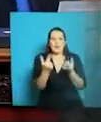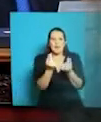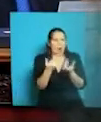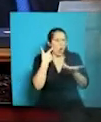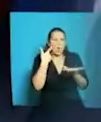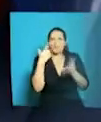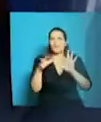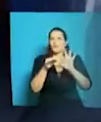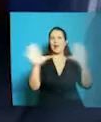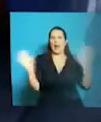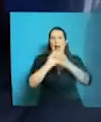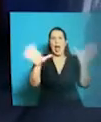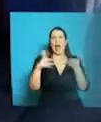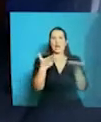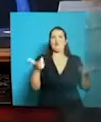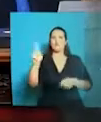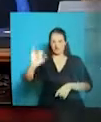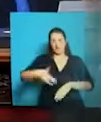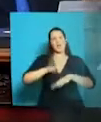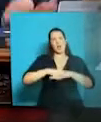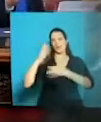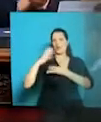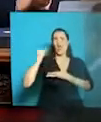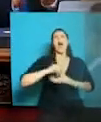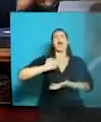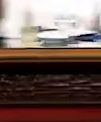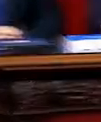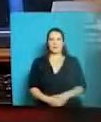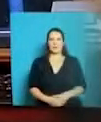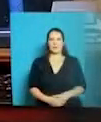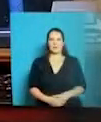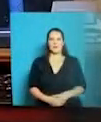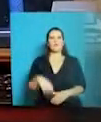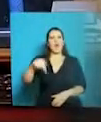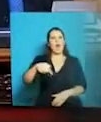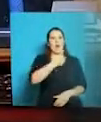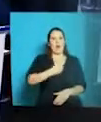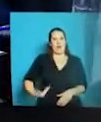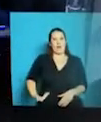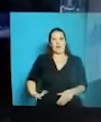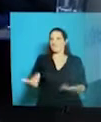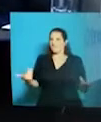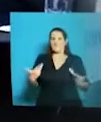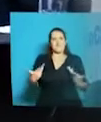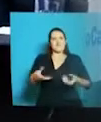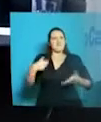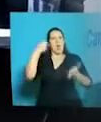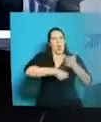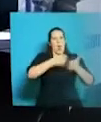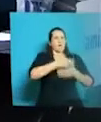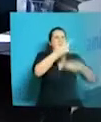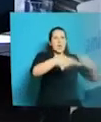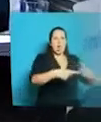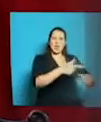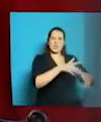la corrupción y el narcotráfico y que se van a devolver a las comunas en maquinarias o en herramientas, digamos,